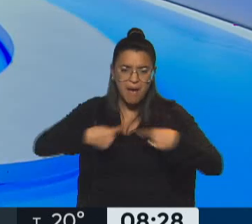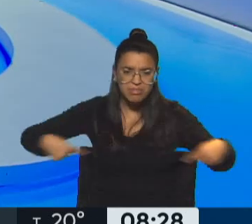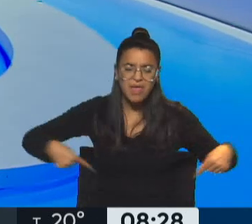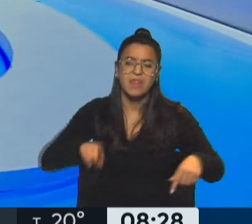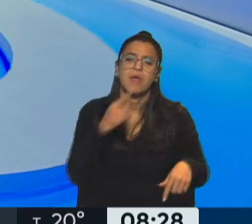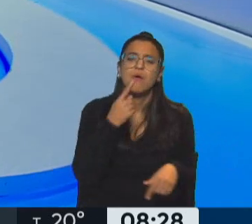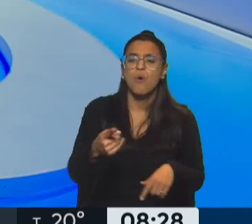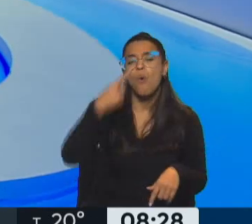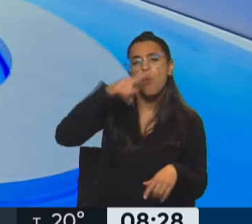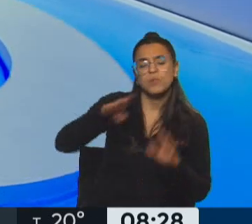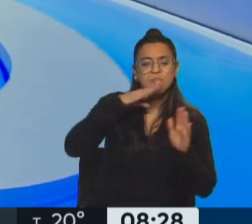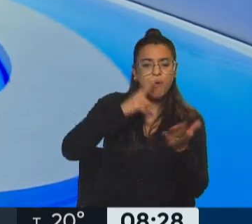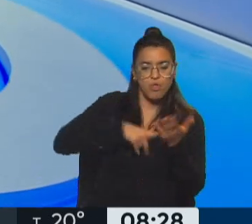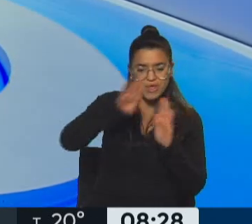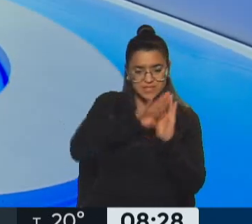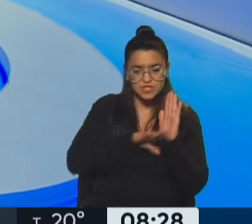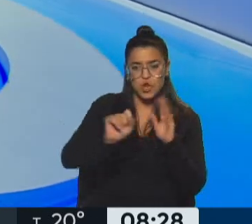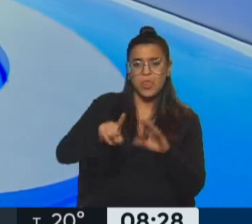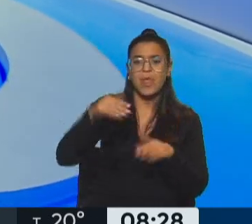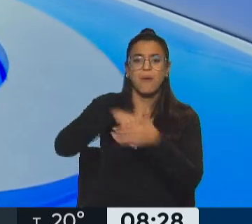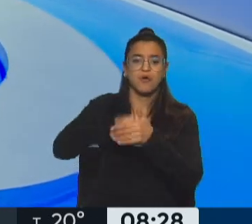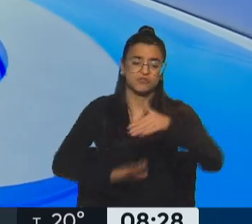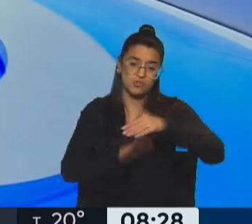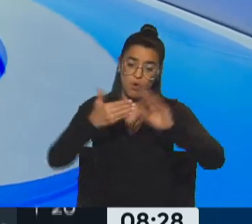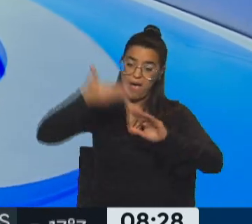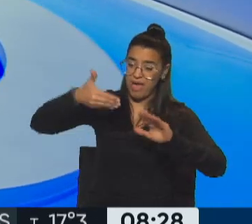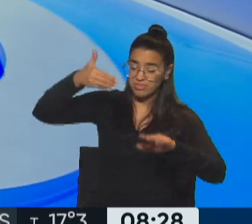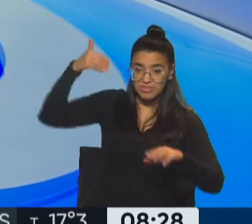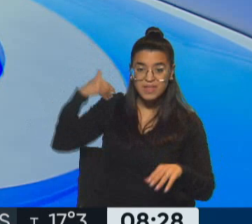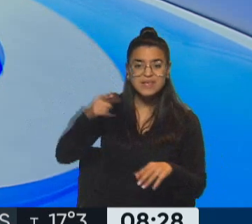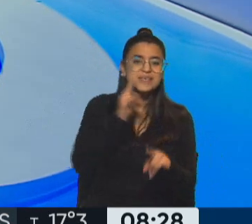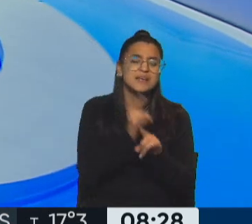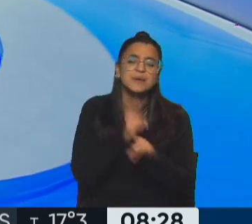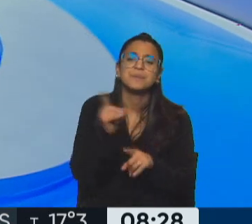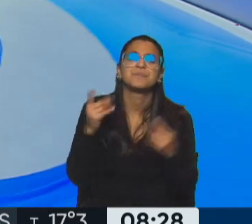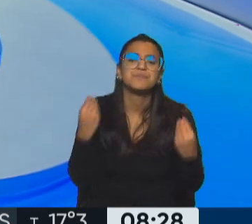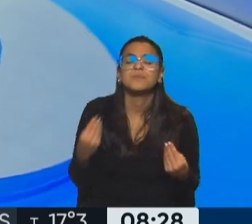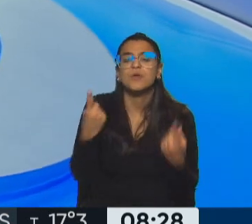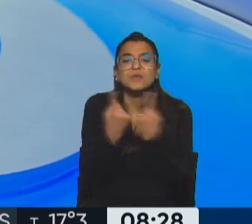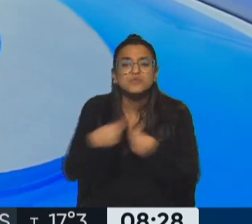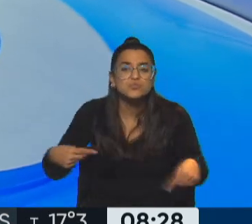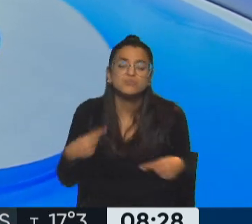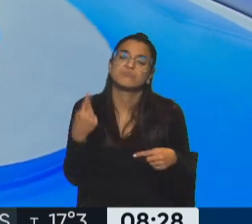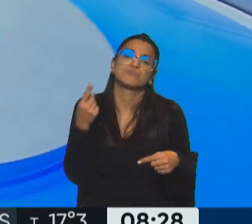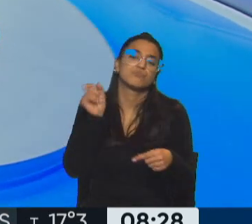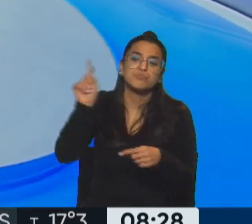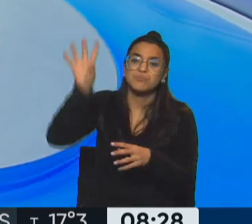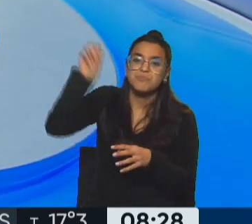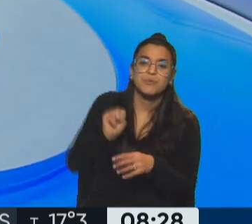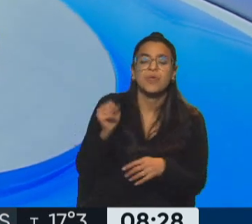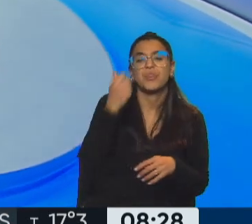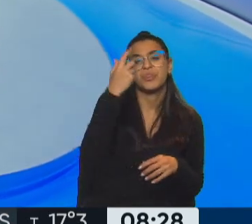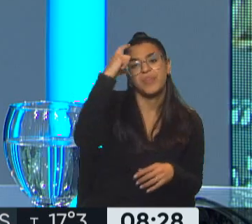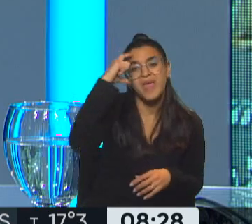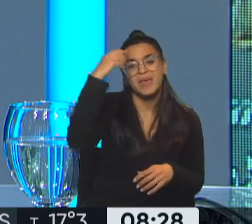las últimas medidas del Banco Central o que vienen anteriormente, siempre hay un factor de algún tipo de insumo que es importado. Un 10, un 15,